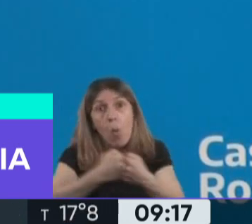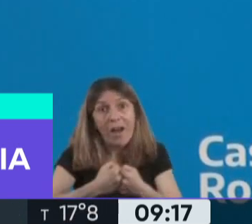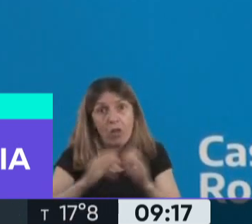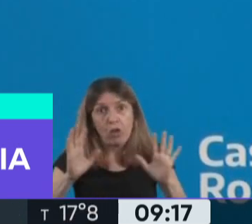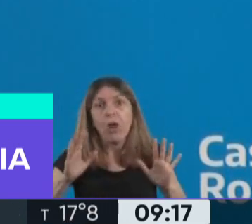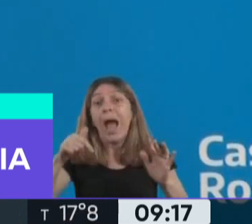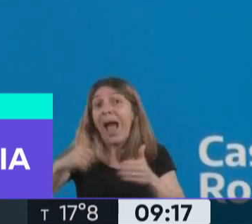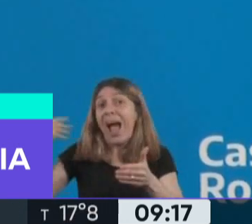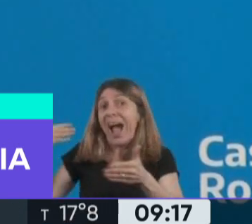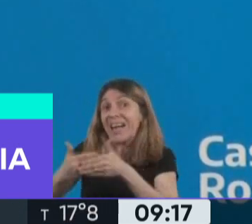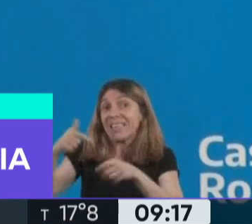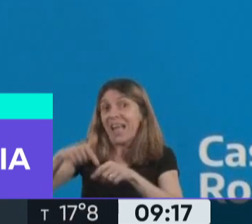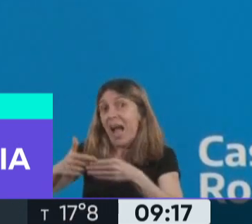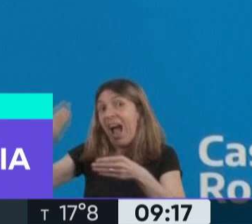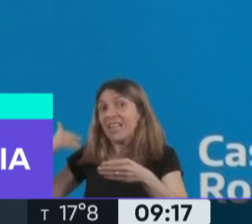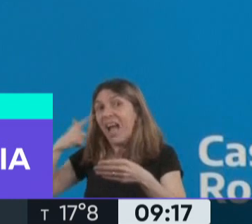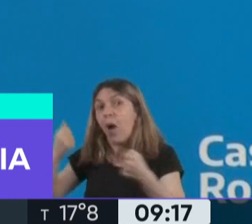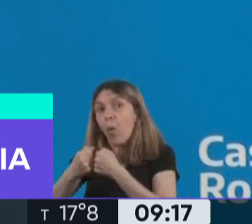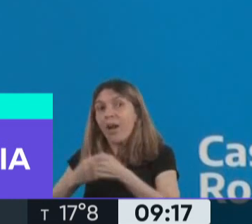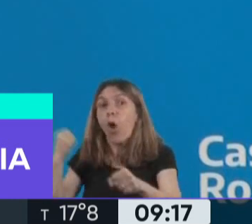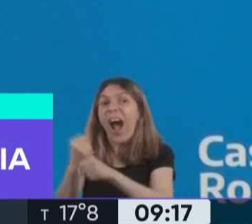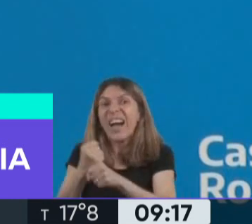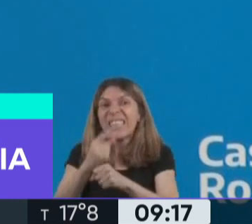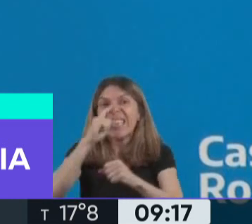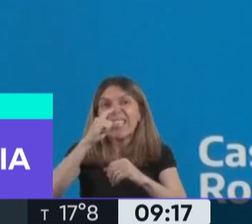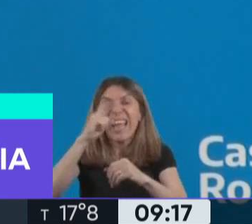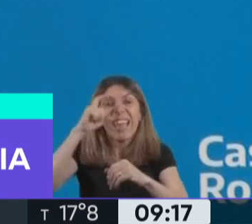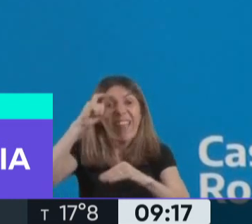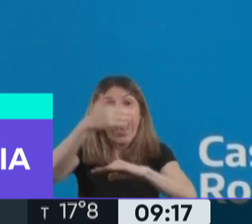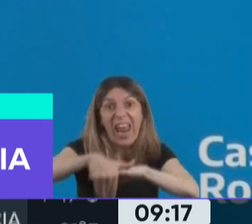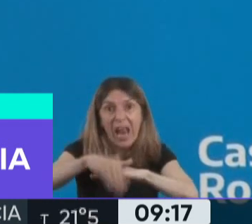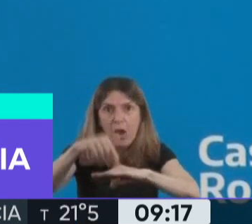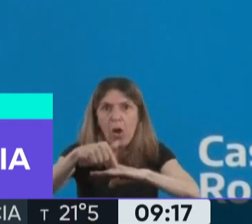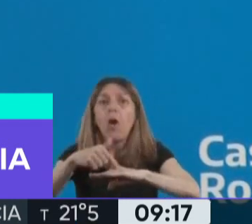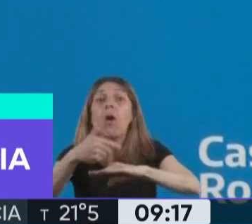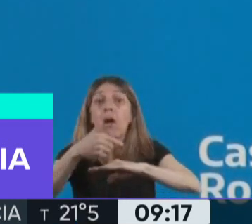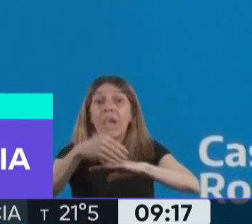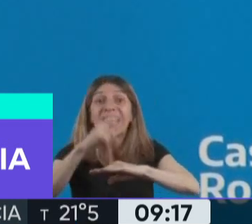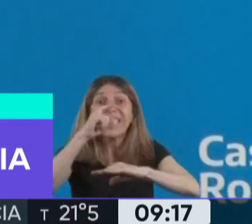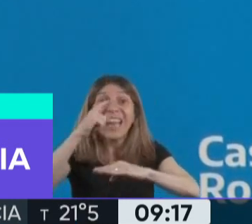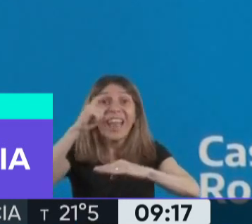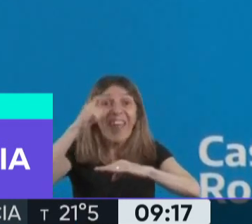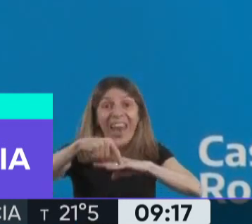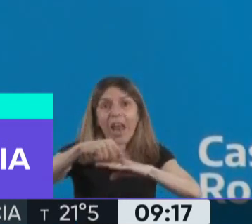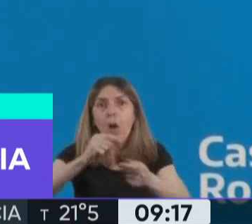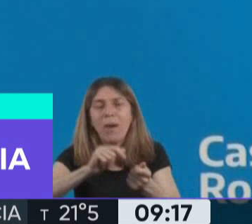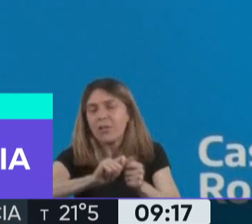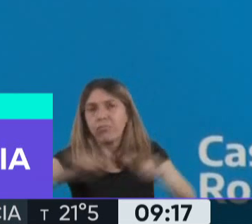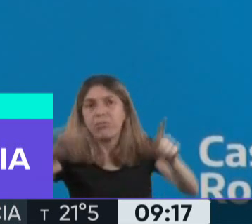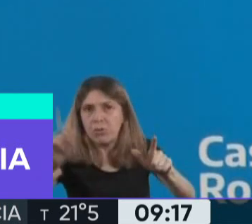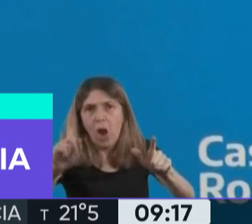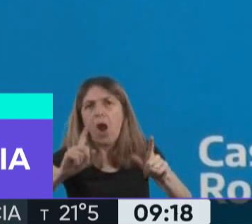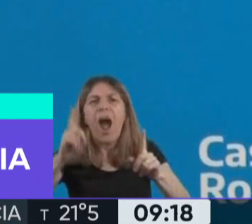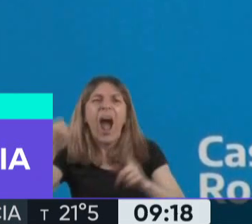tenemos hasta ahora son los acuerdos que se hicieron y que están vigentes hasta el 7 de enero. No se terminó, no es que no va a continuar a partir del 7 de enero, como dijo